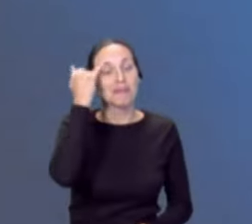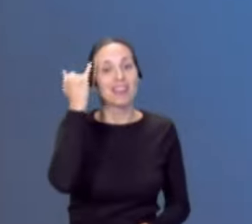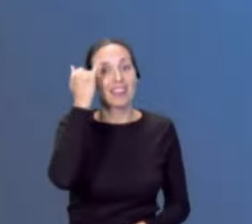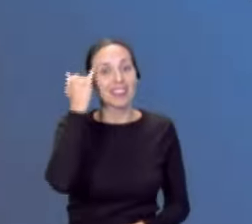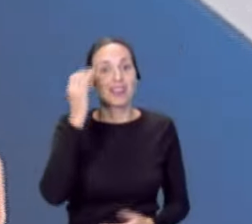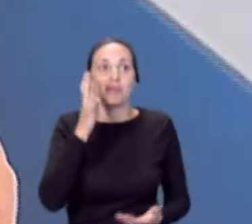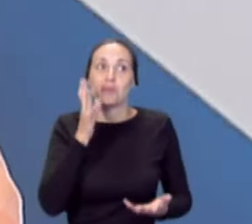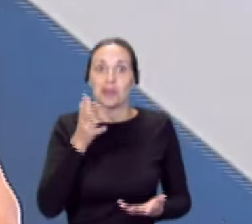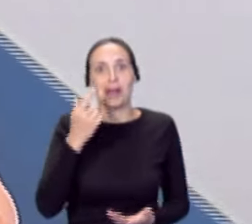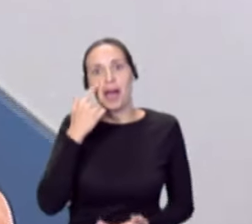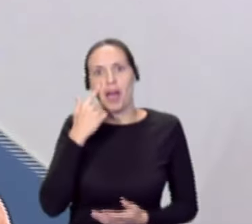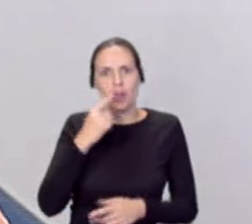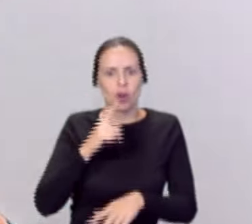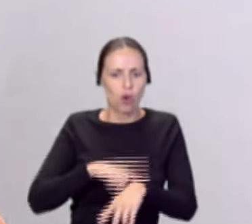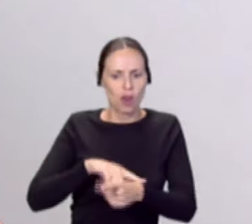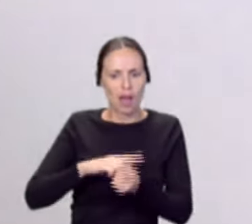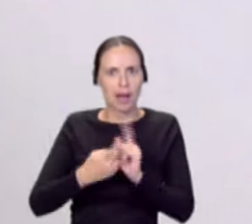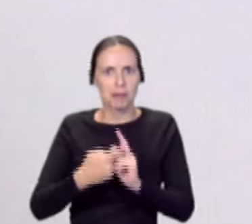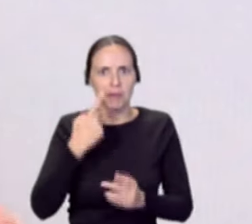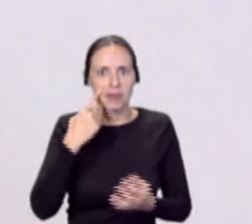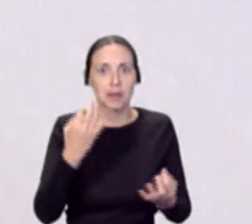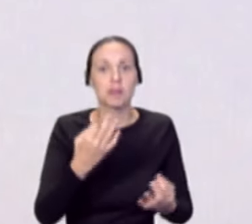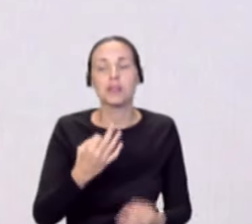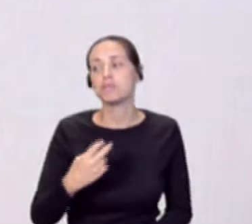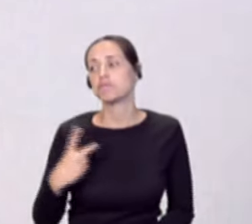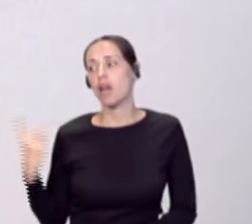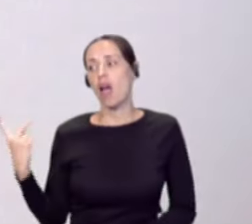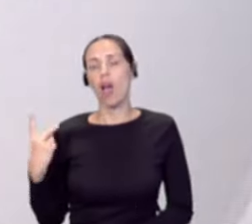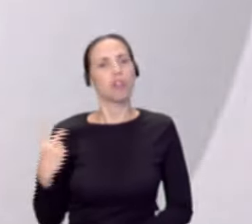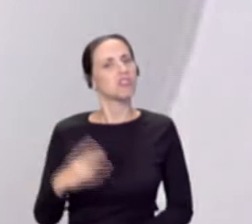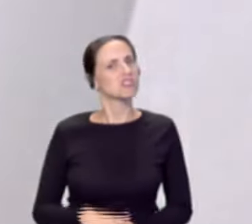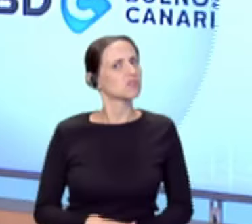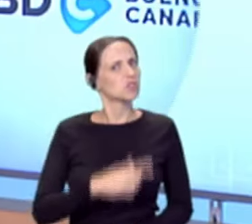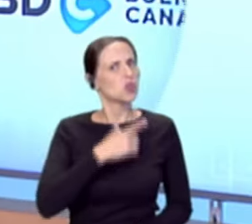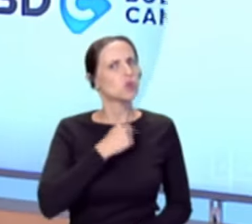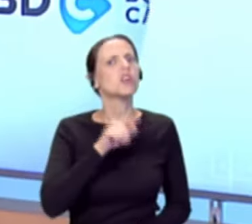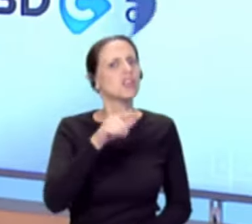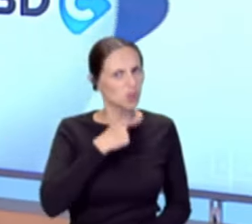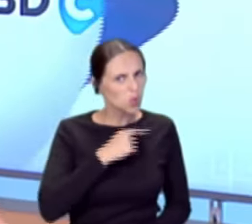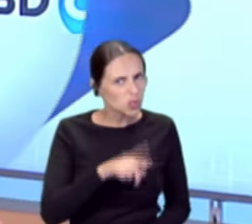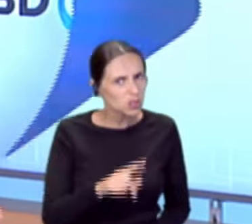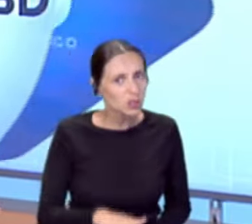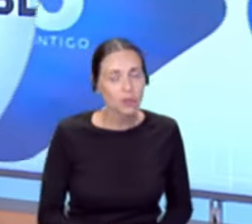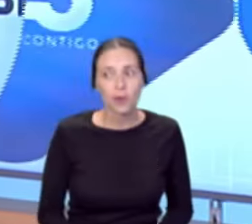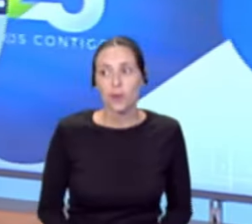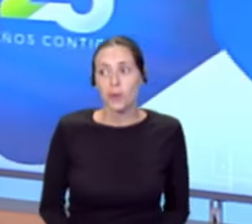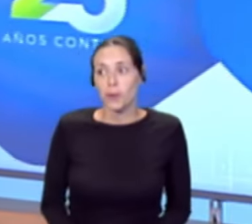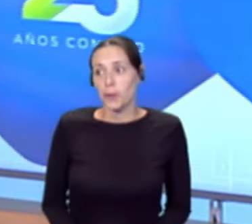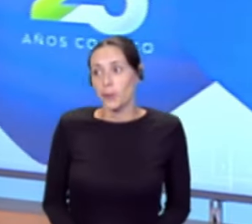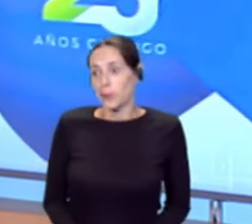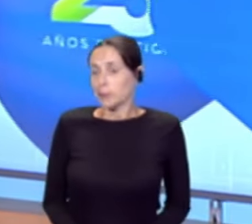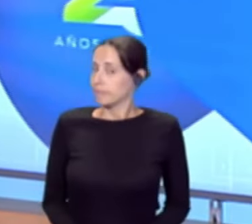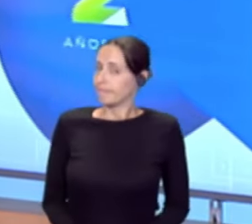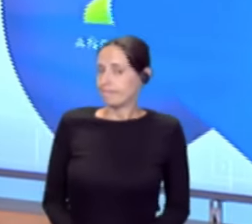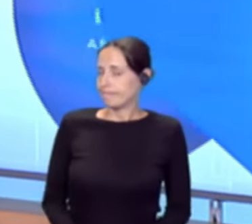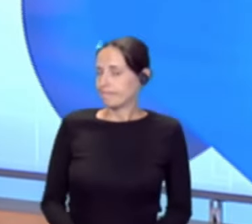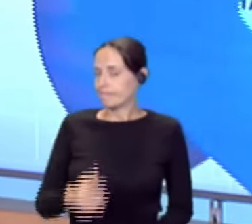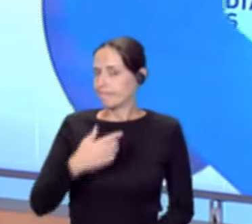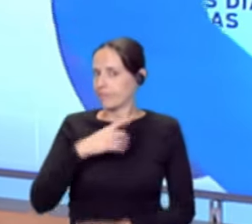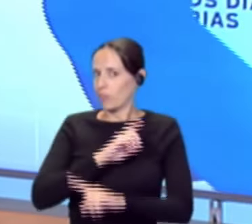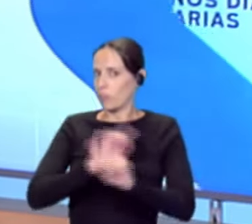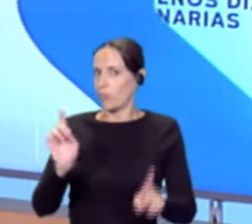atentos a ese cambio de hora, de momento Vicky y yo, no nos hace mucha gracia, no sé a ti. Sí, Pilar, yo tampoco, no soy partidaria de ese cambio de